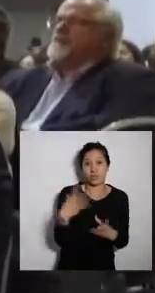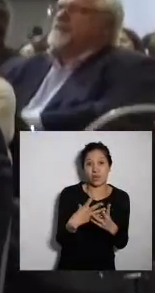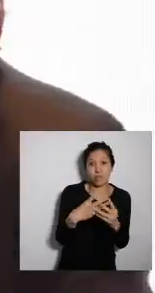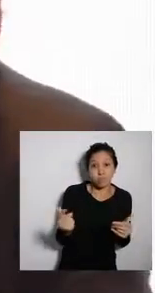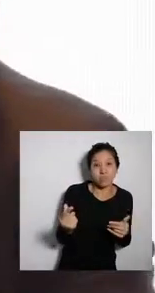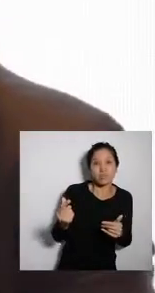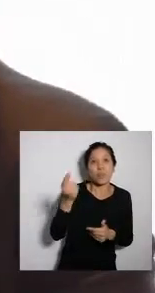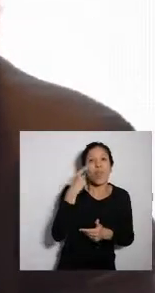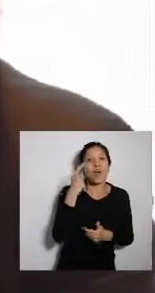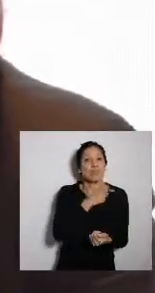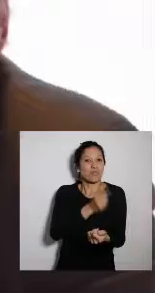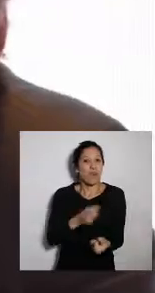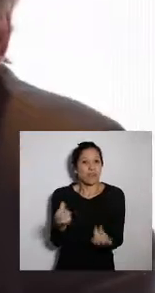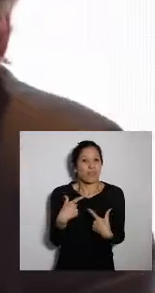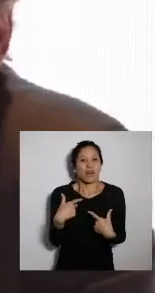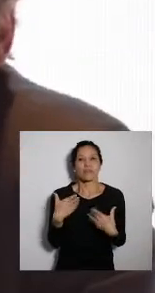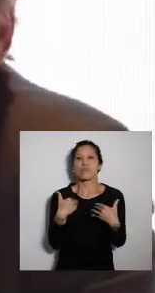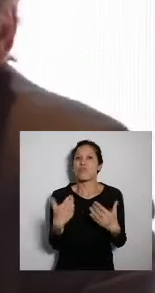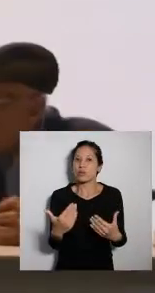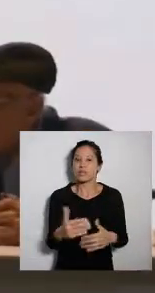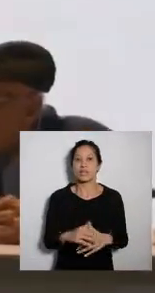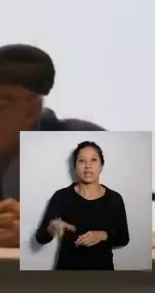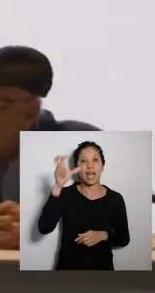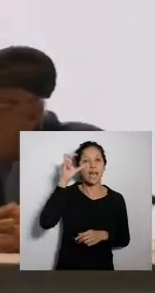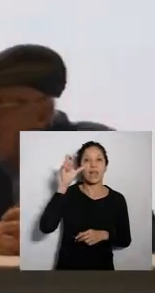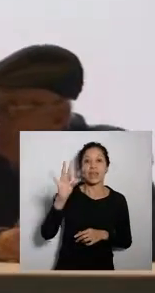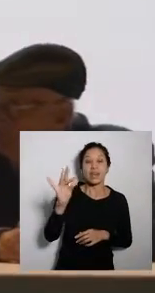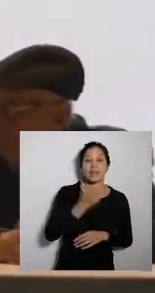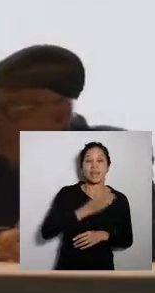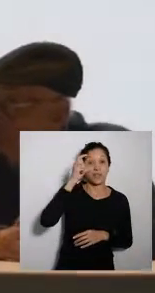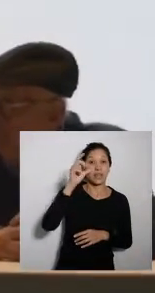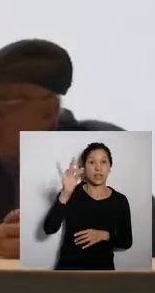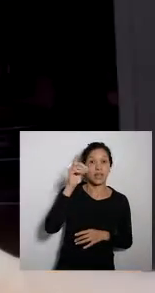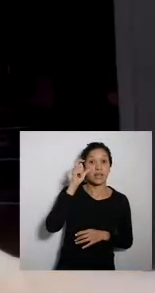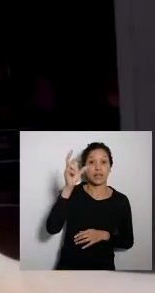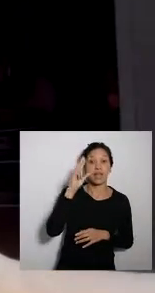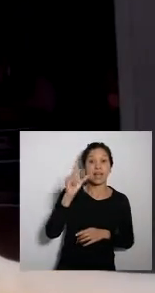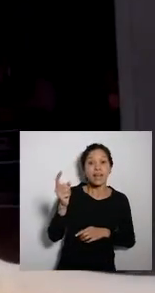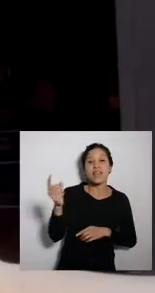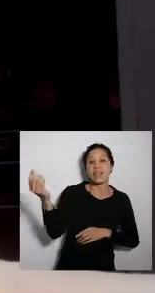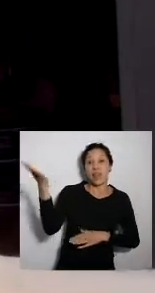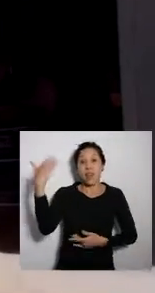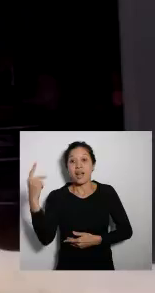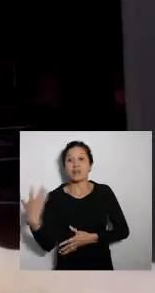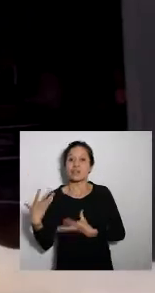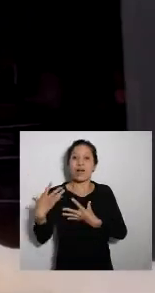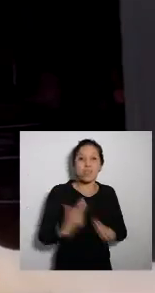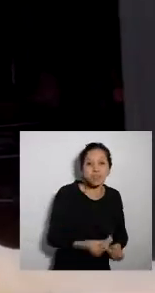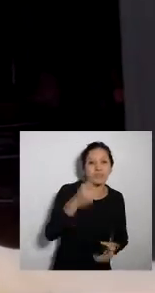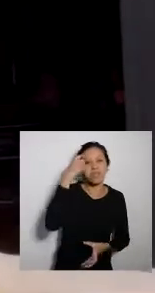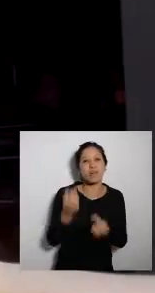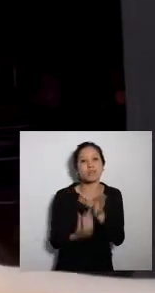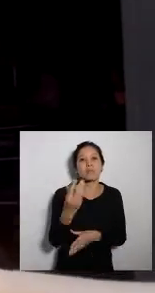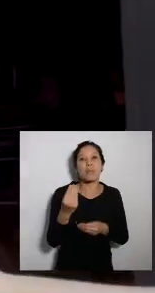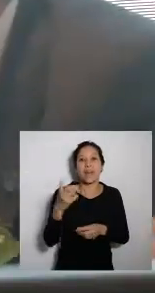todos y que adelante fortalecidos. La creación de una red federal de rehabilitación apoya muchísimo esto en cuanto